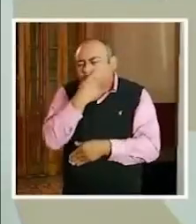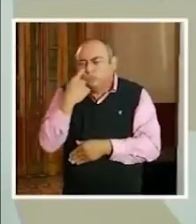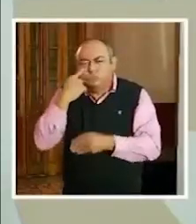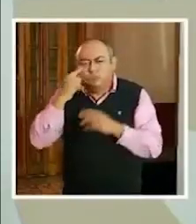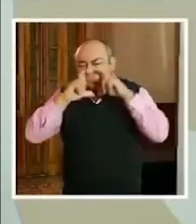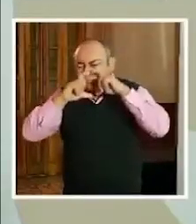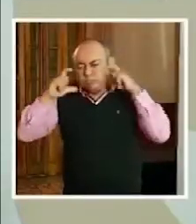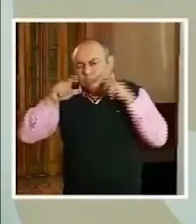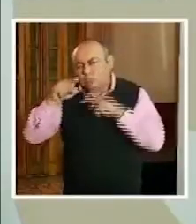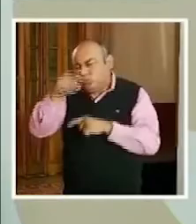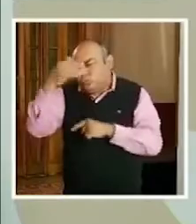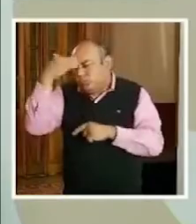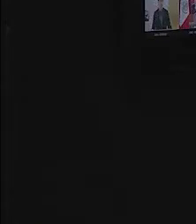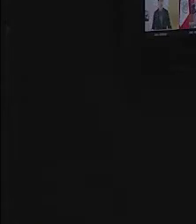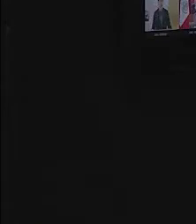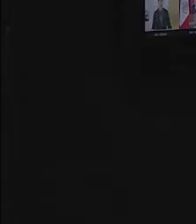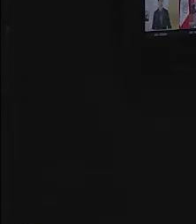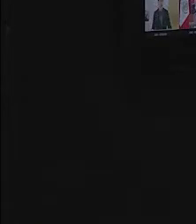de nuevas cepas.